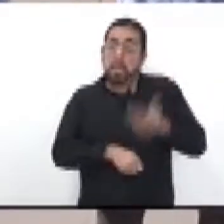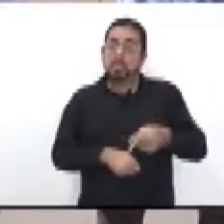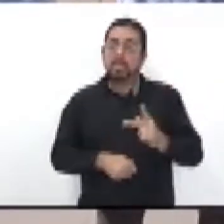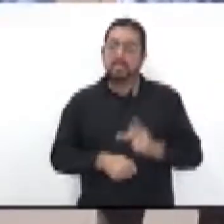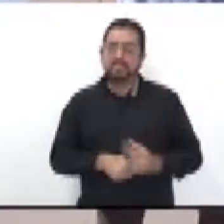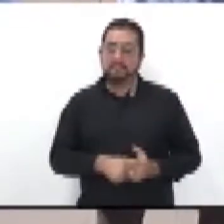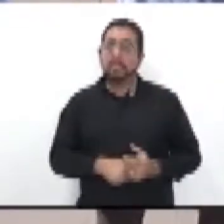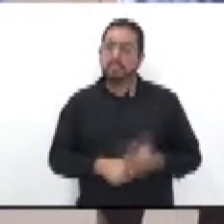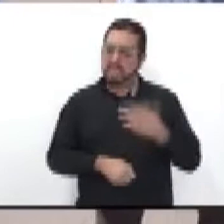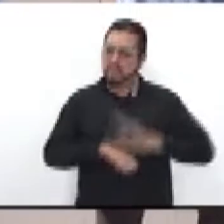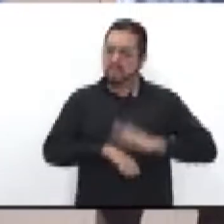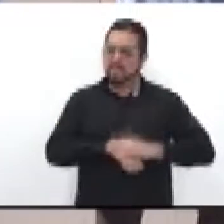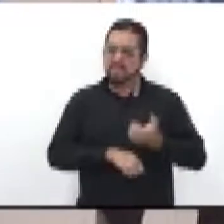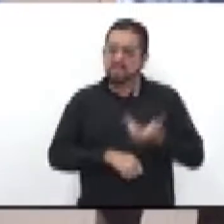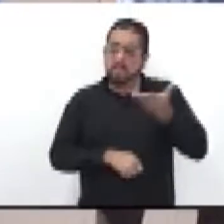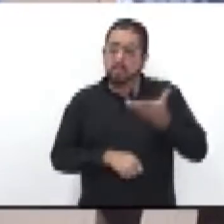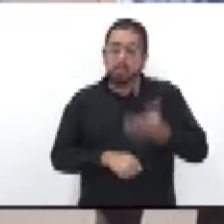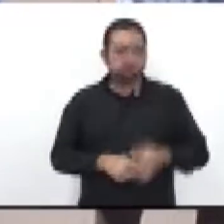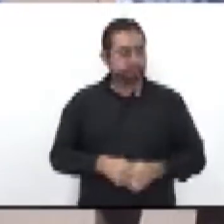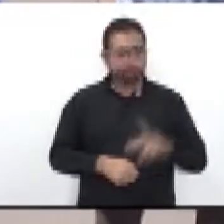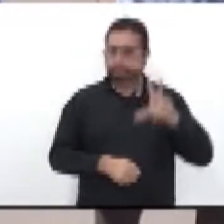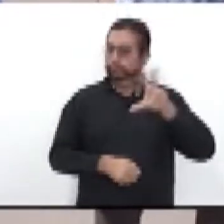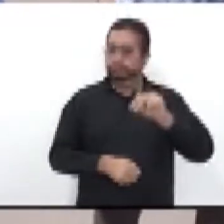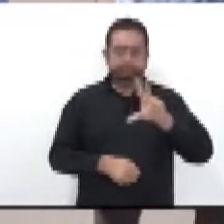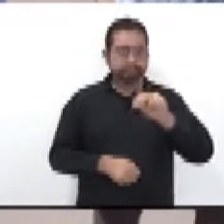sacar raja y sacar beneficio personal,